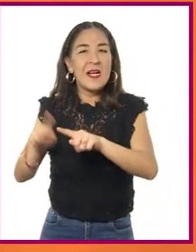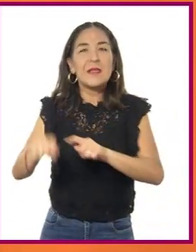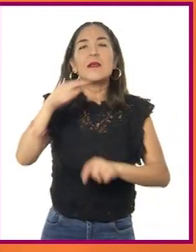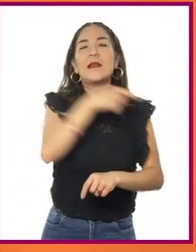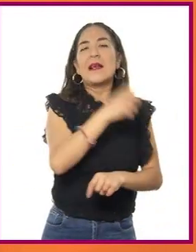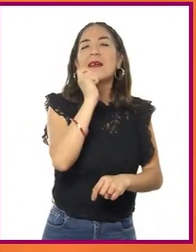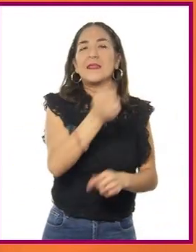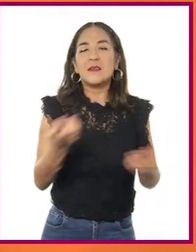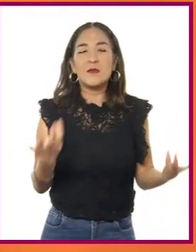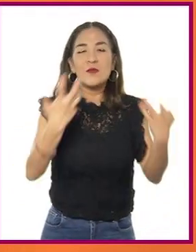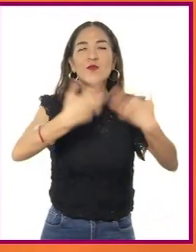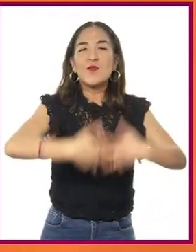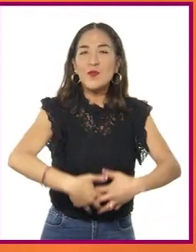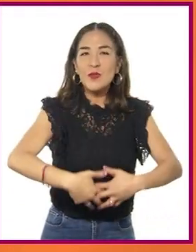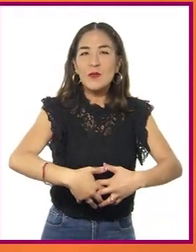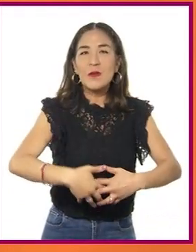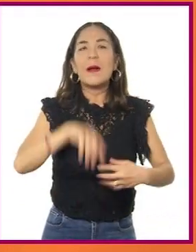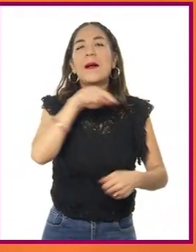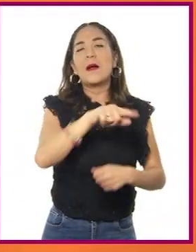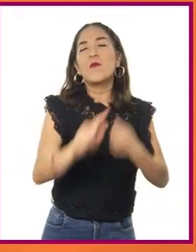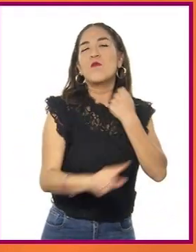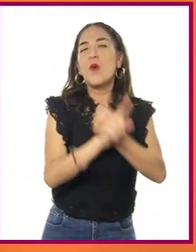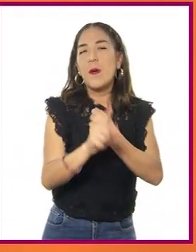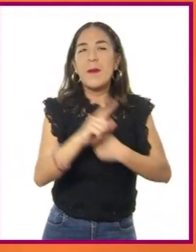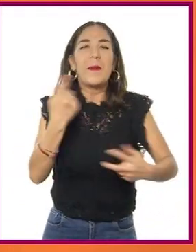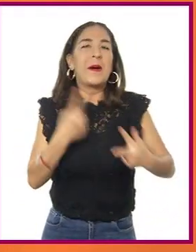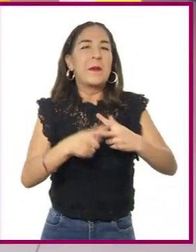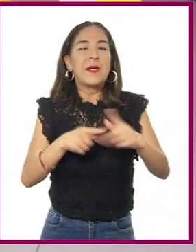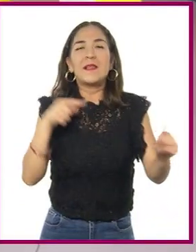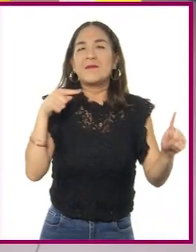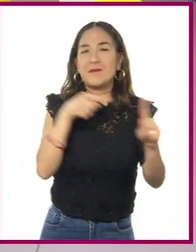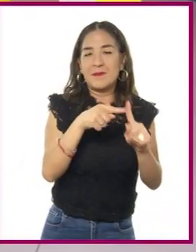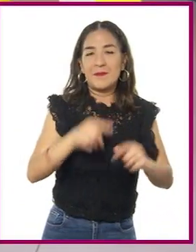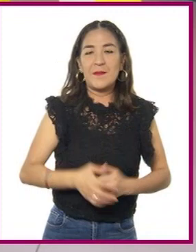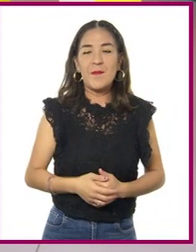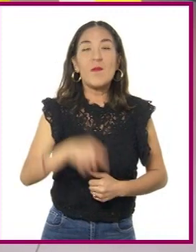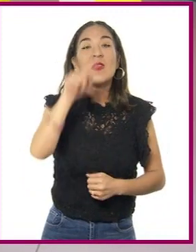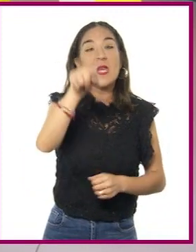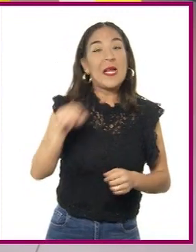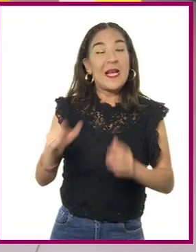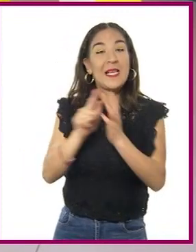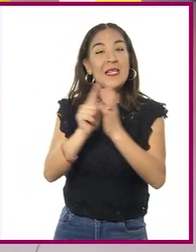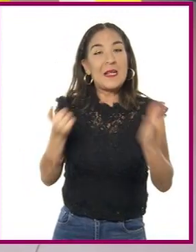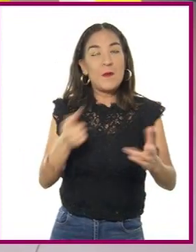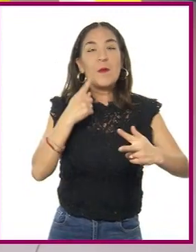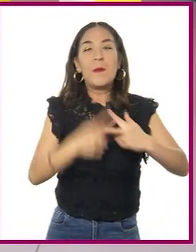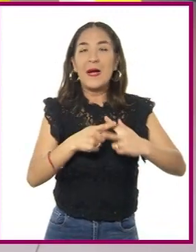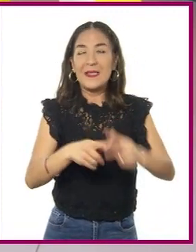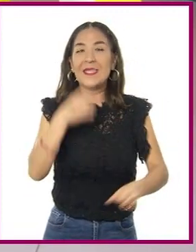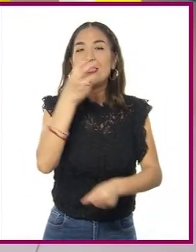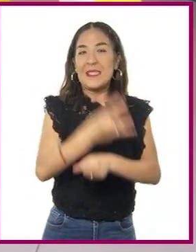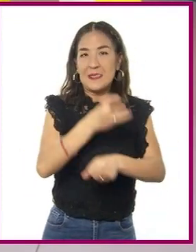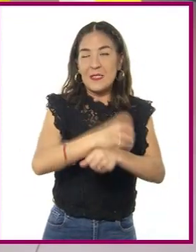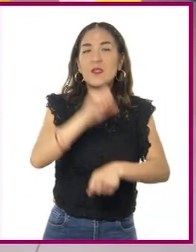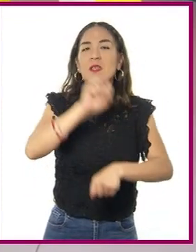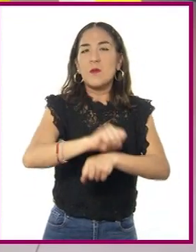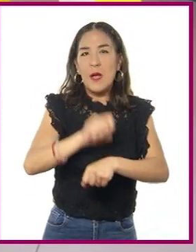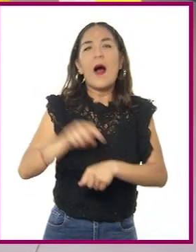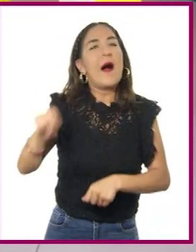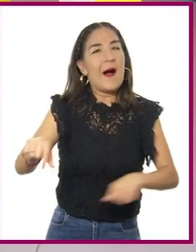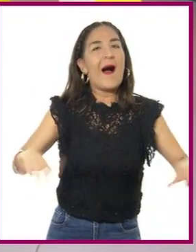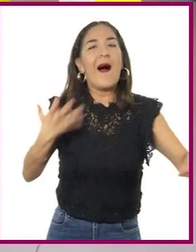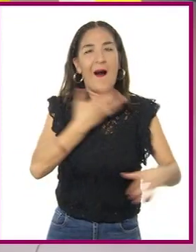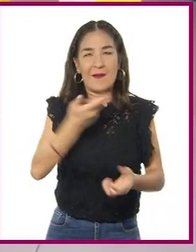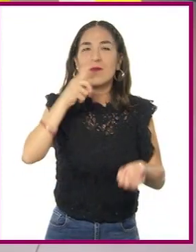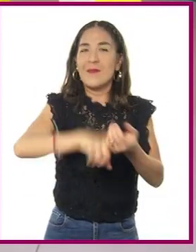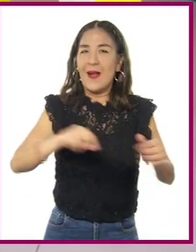que corresponde a una situación en específico. Su libro de texto de matemáticas de tercer grado tiene ejercicios similares